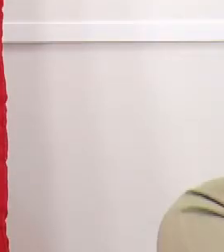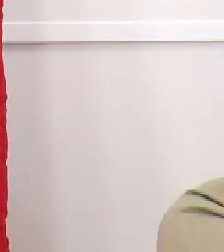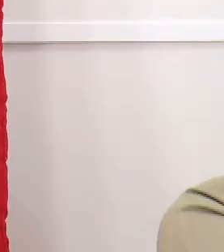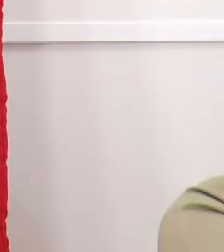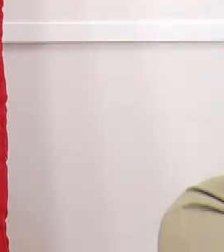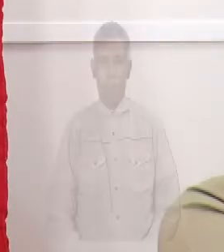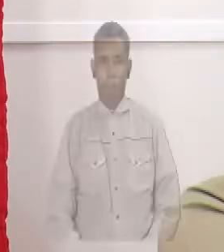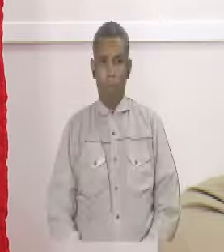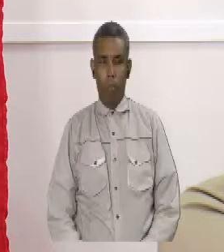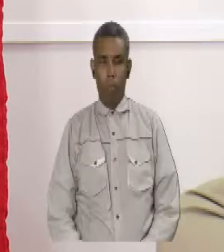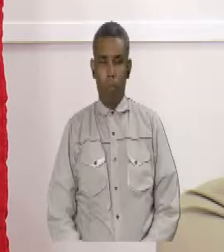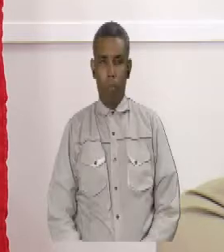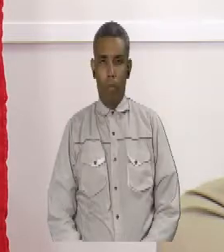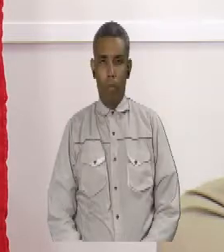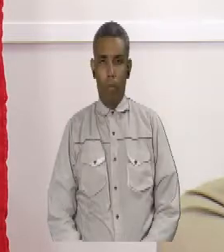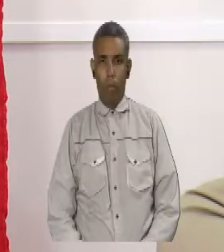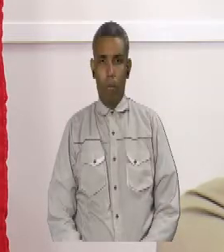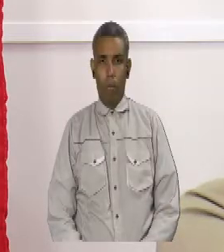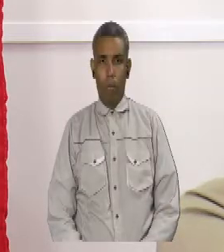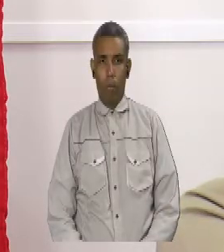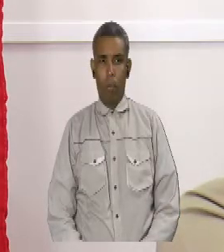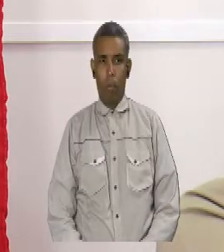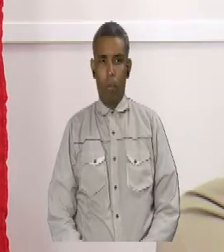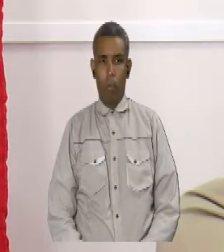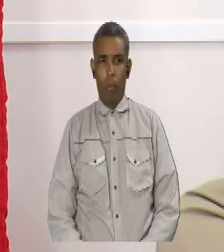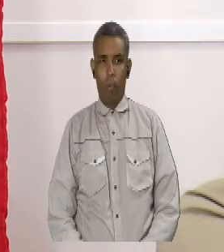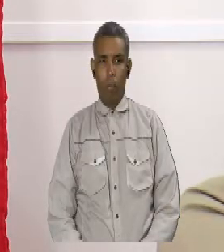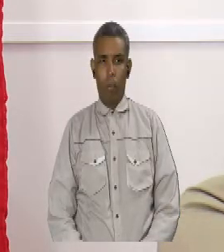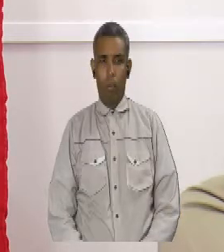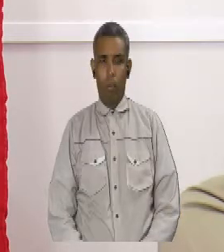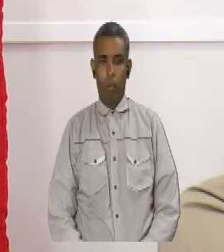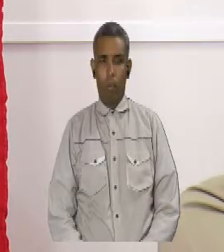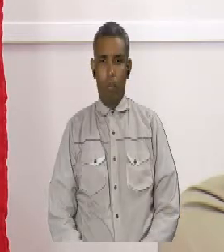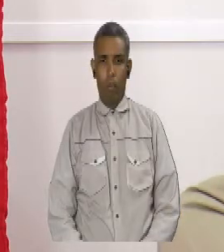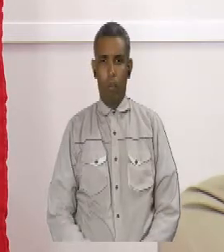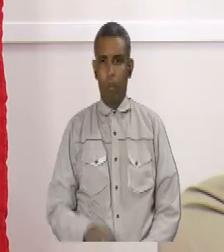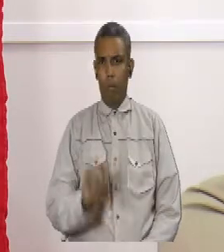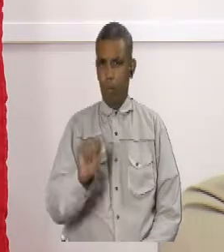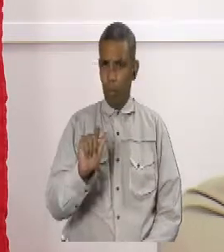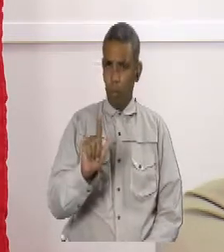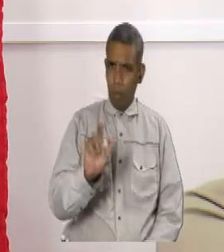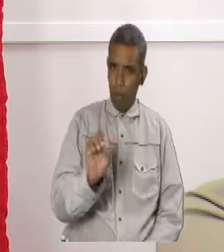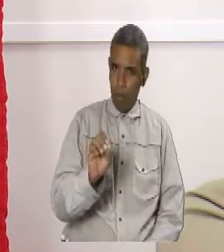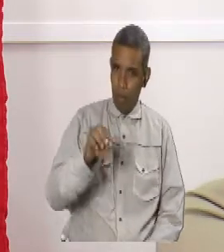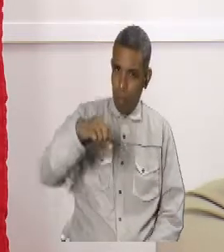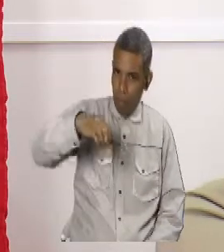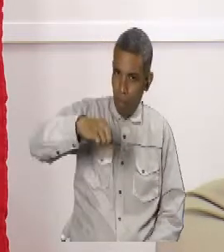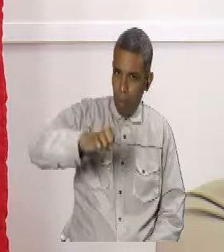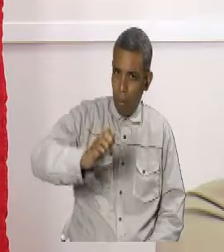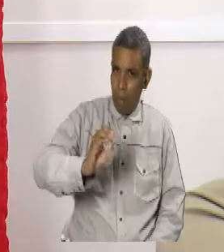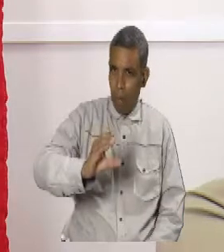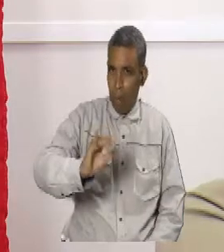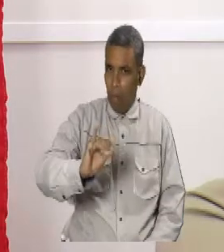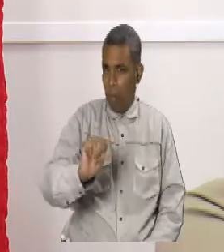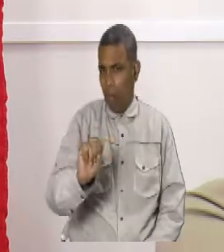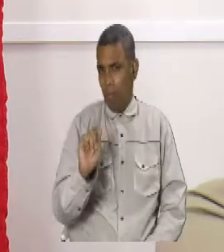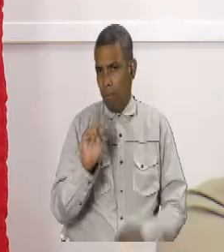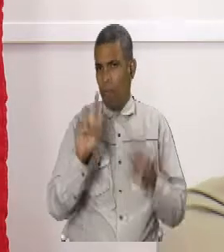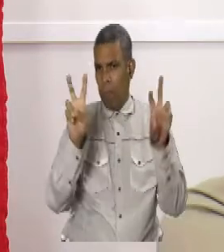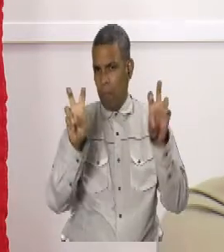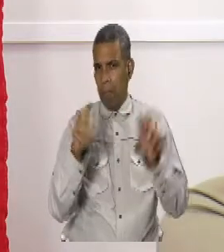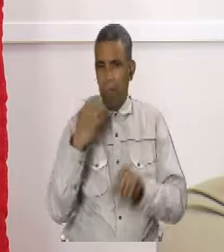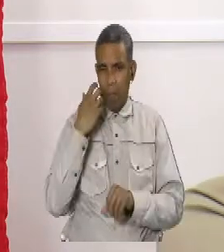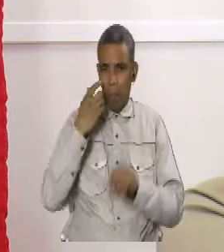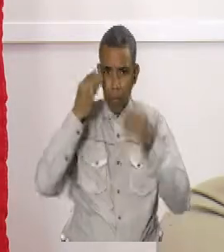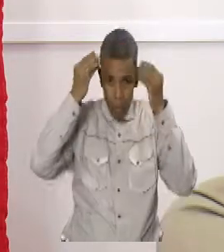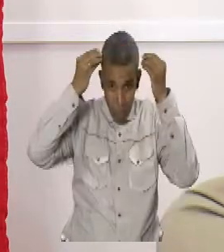Bueno, y les recordamos, nosotros nos encontramos hablando hoy sobre alopecia con un invitado muy especial, el doctor Germán Castro. Él pues es